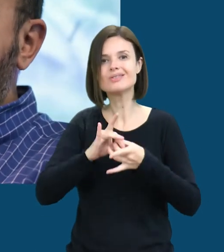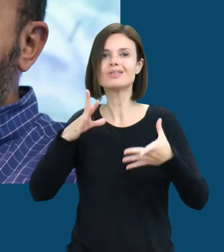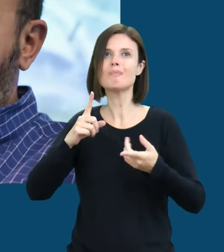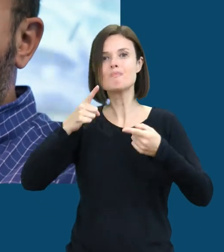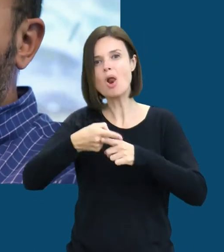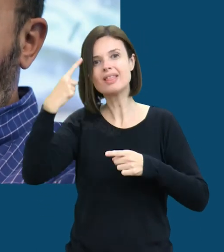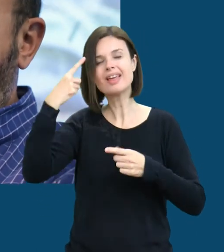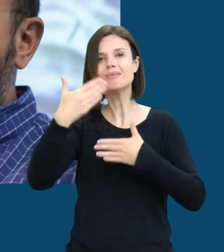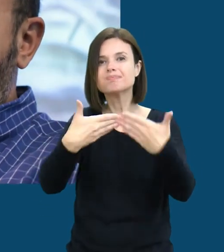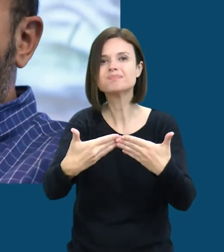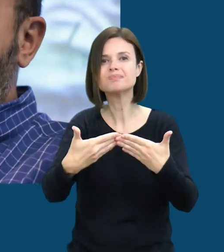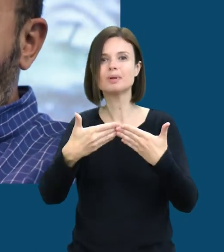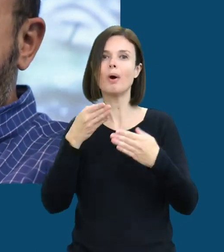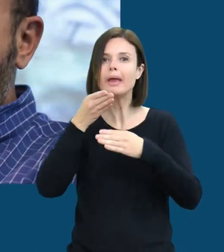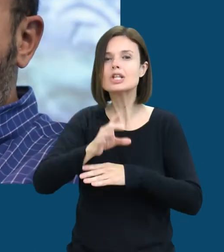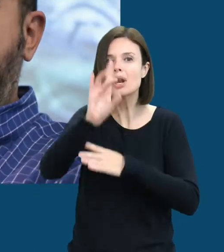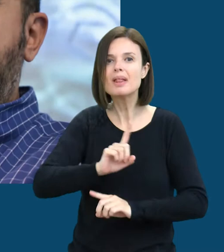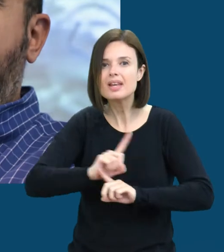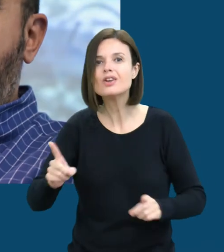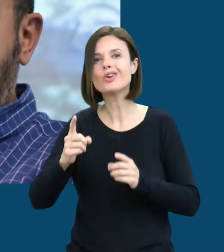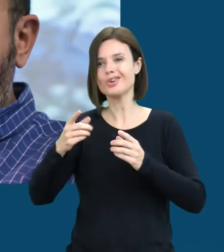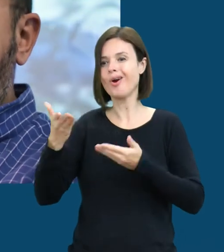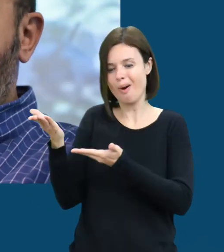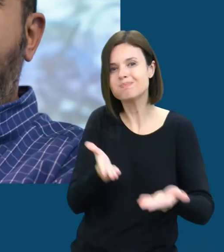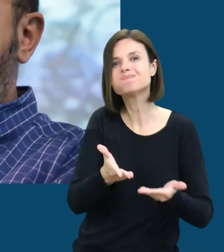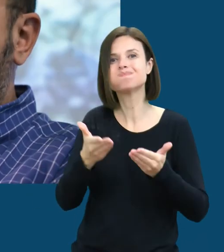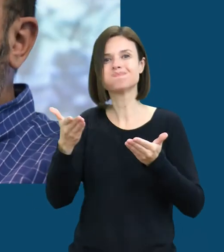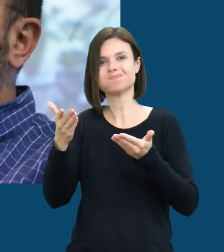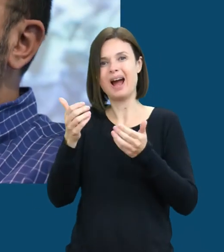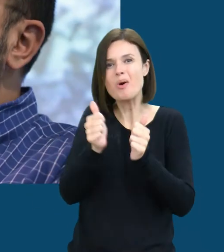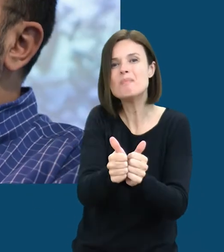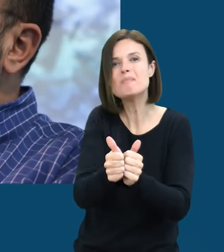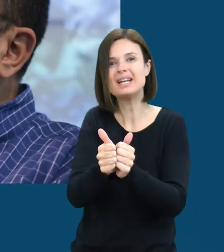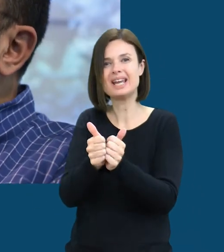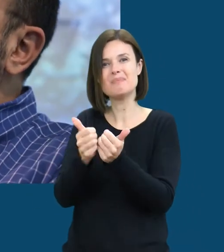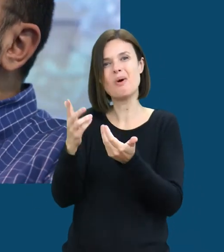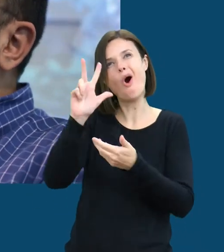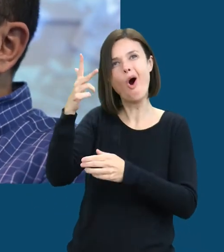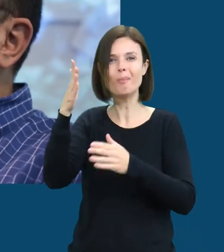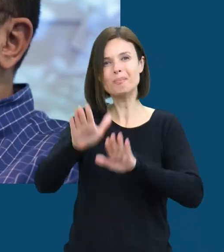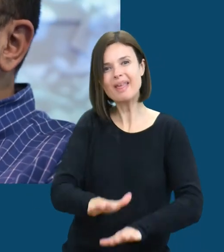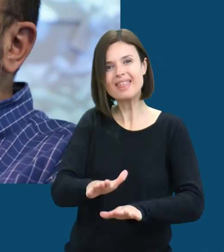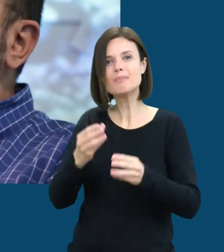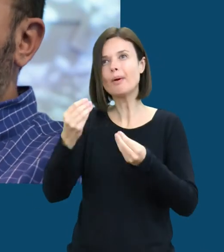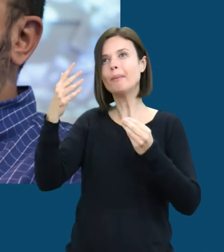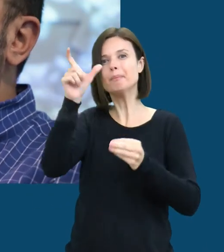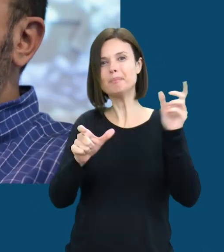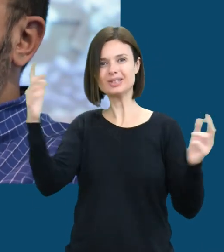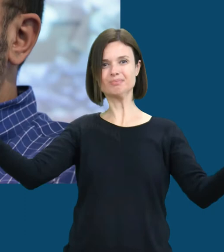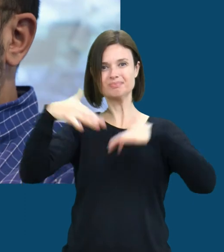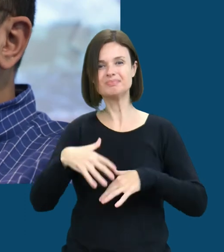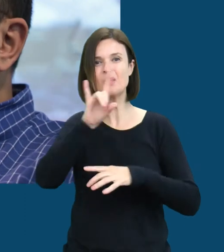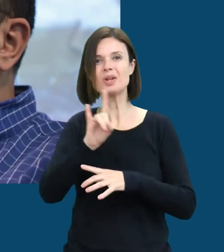para permitir que no solo ingresen, sino que acompañemos, recibamos, hospedemos a aquellos que están llegando para que